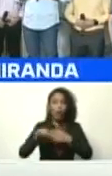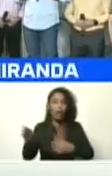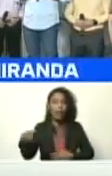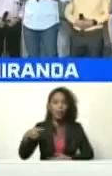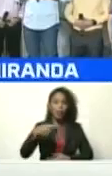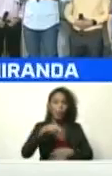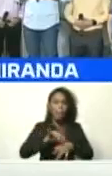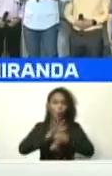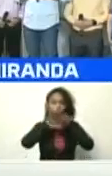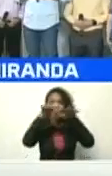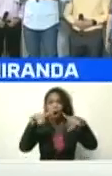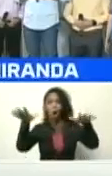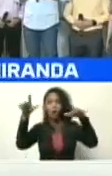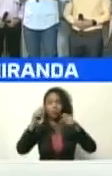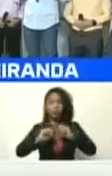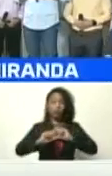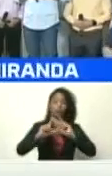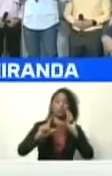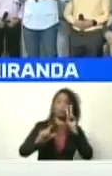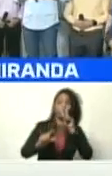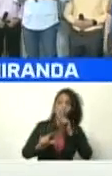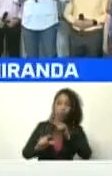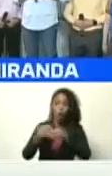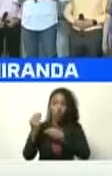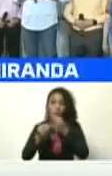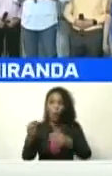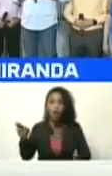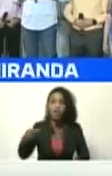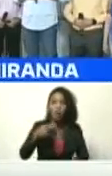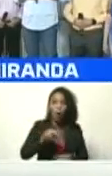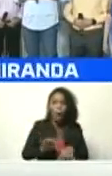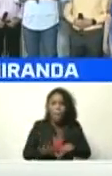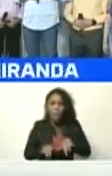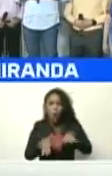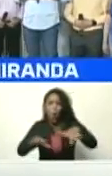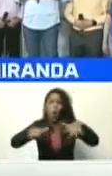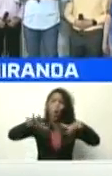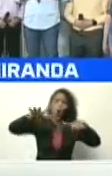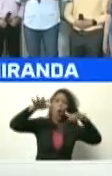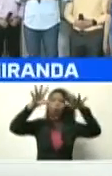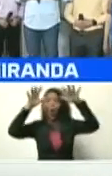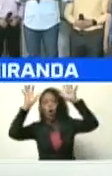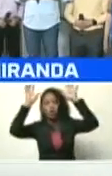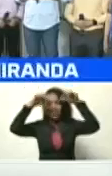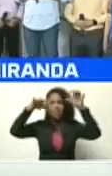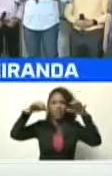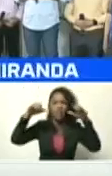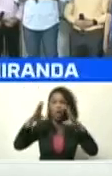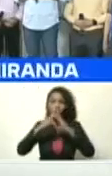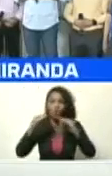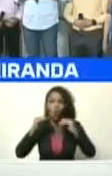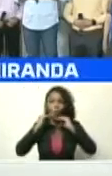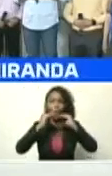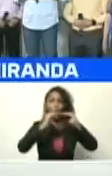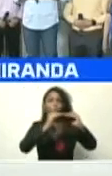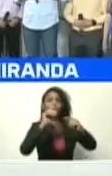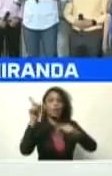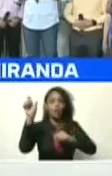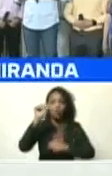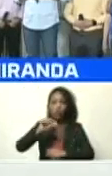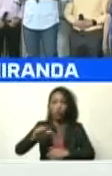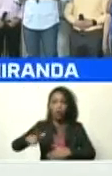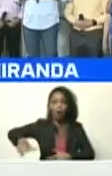Catatumbo. Es impresionante las imágenes de cómo el Catatumbo bañó toda la planicie del sur del